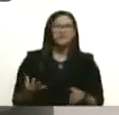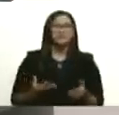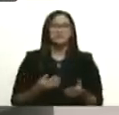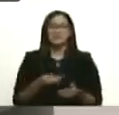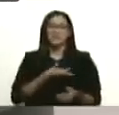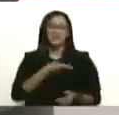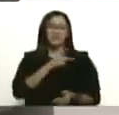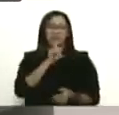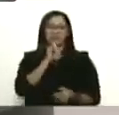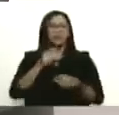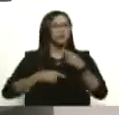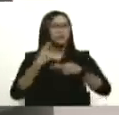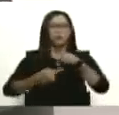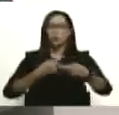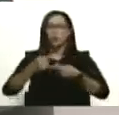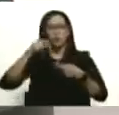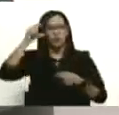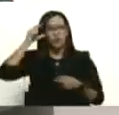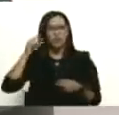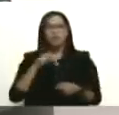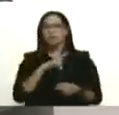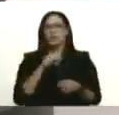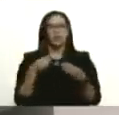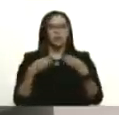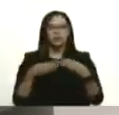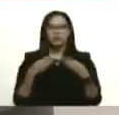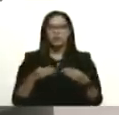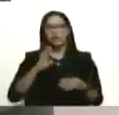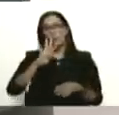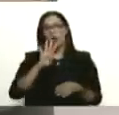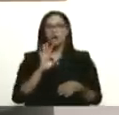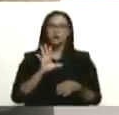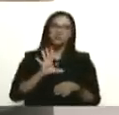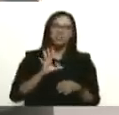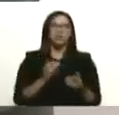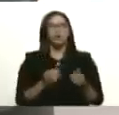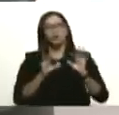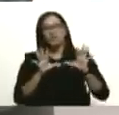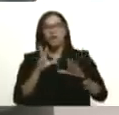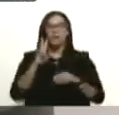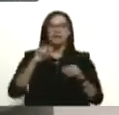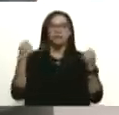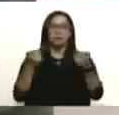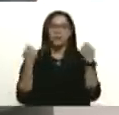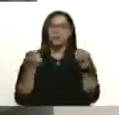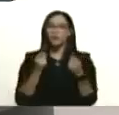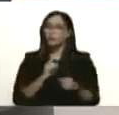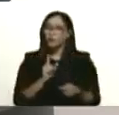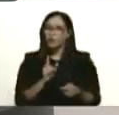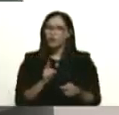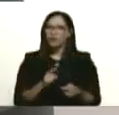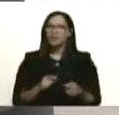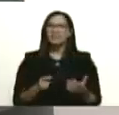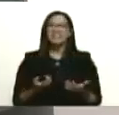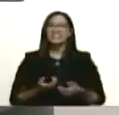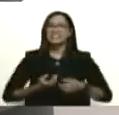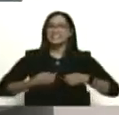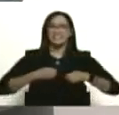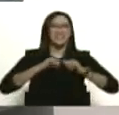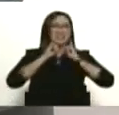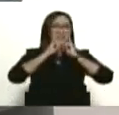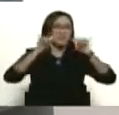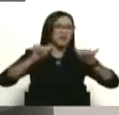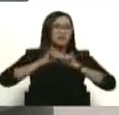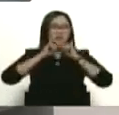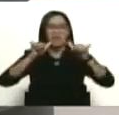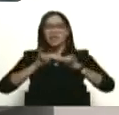fake todos los días. Y no se transmiten a través de 4, 5 canales, 10, 20 periódicos. Se transmiten en enjambres de miles